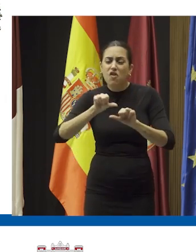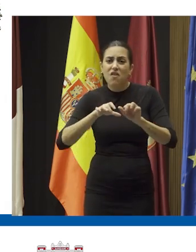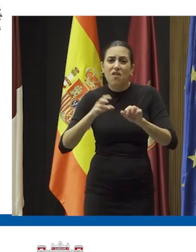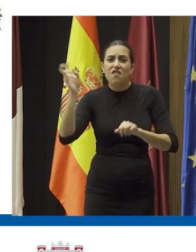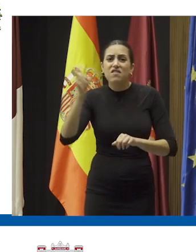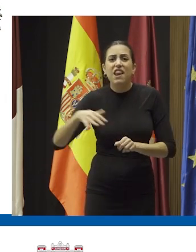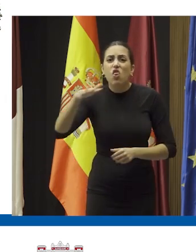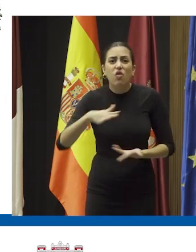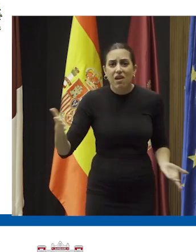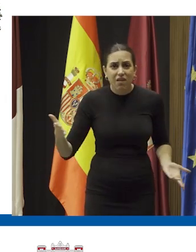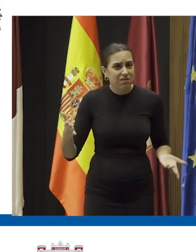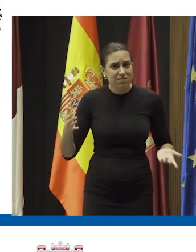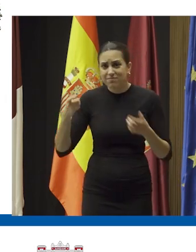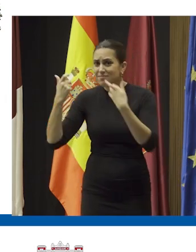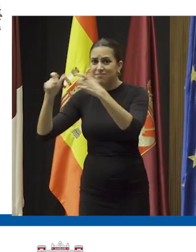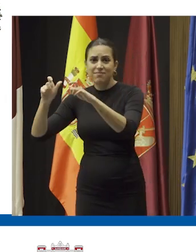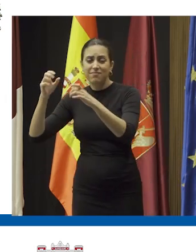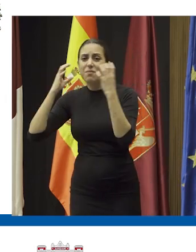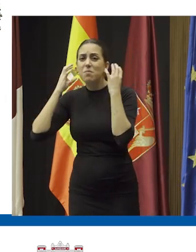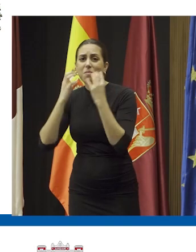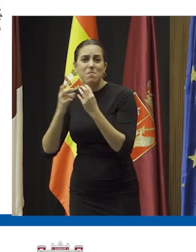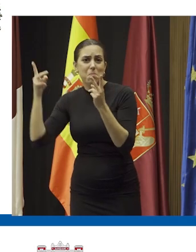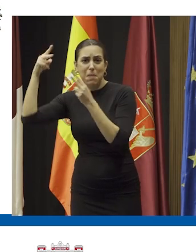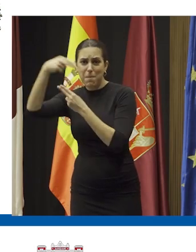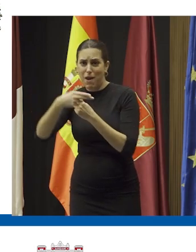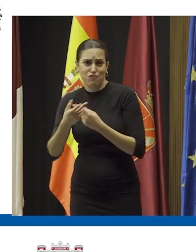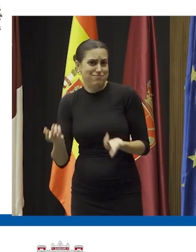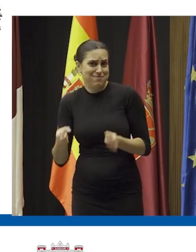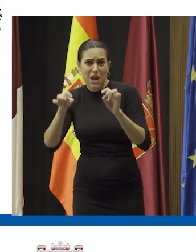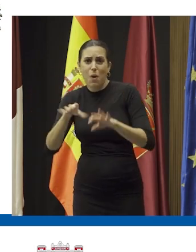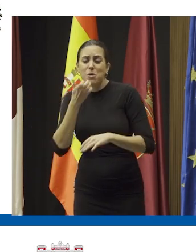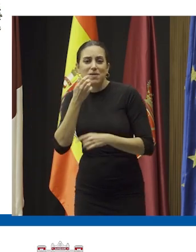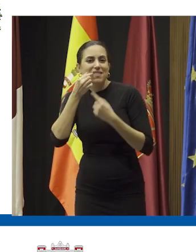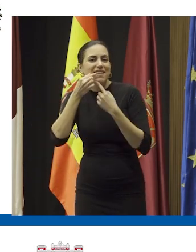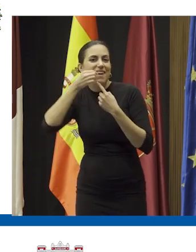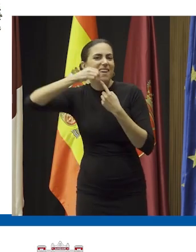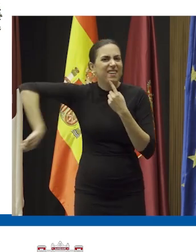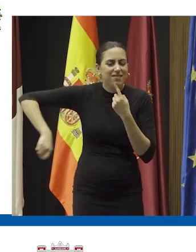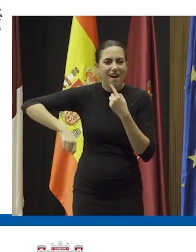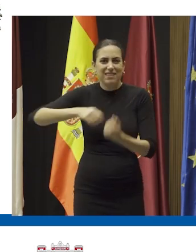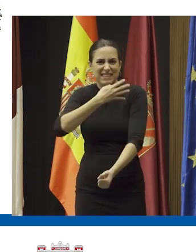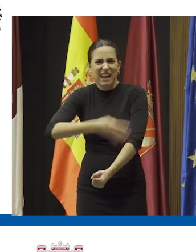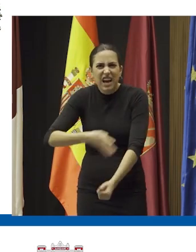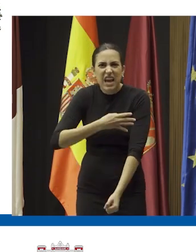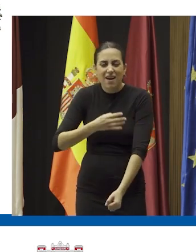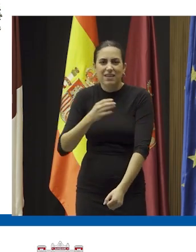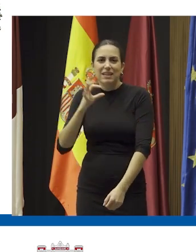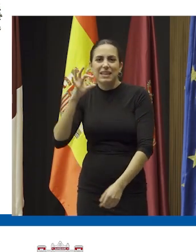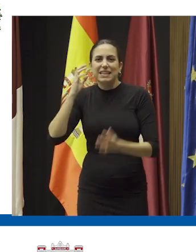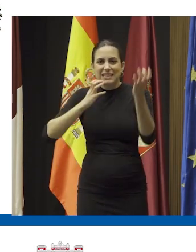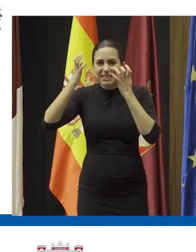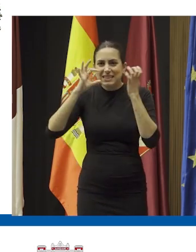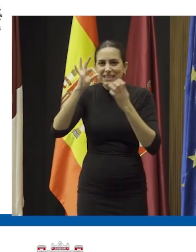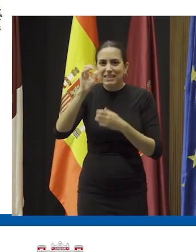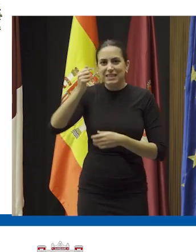barberos. El barbero arrancaba una muela, hacía una sangría, ponía sanguijuelas,